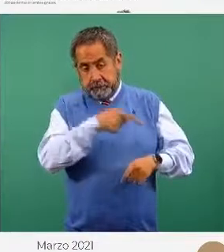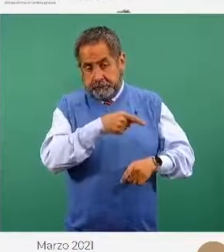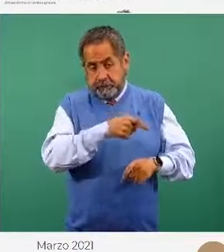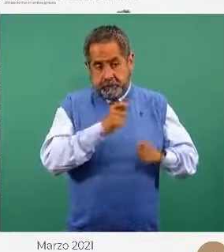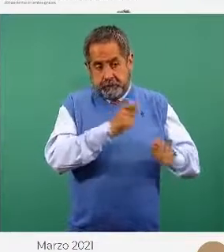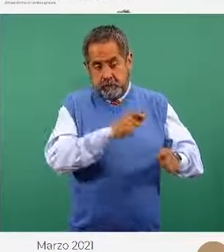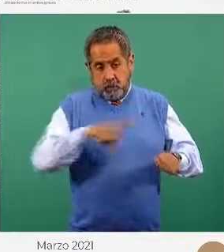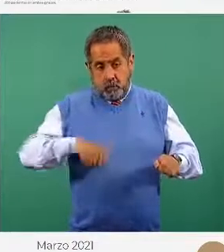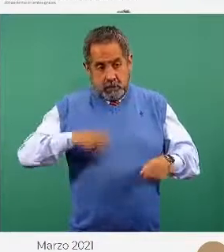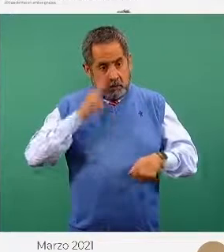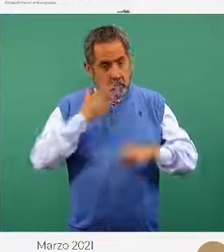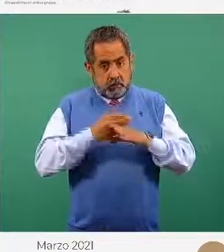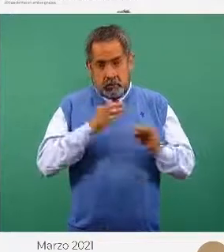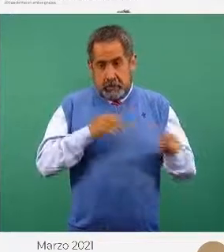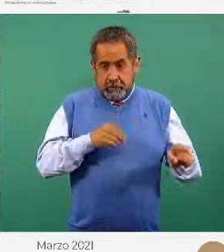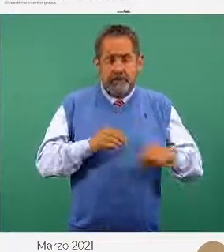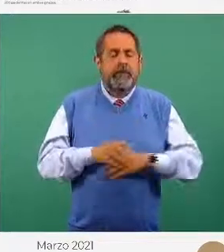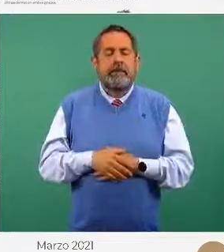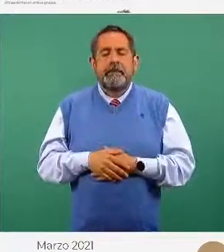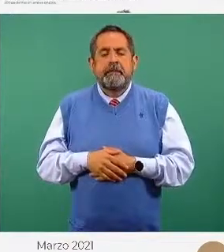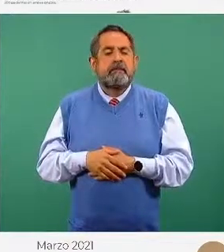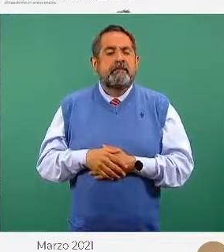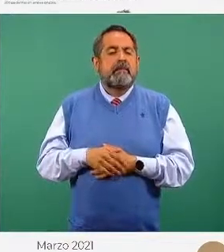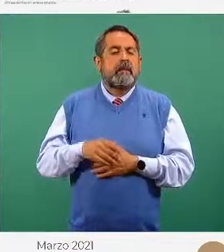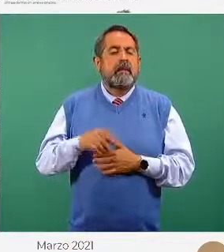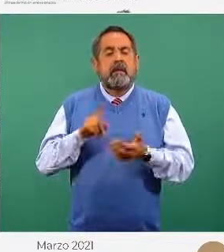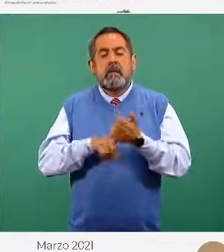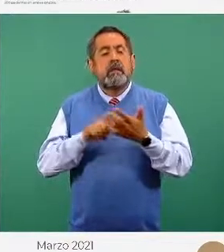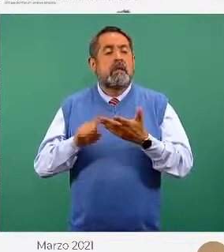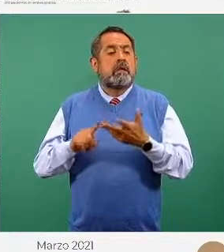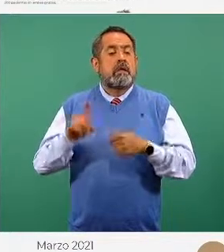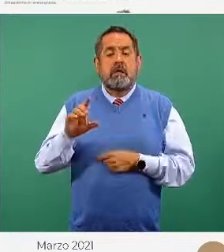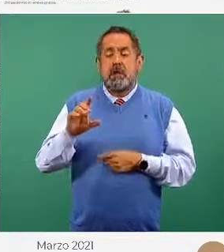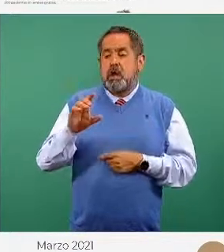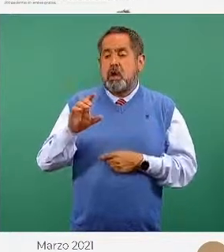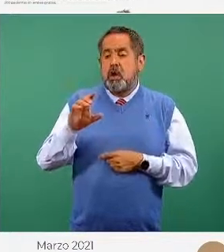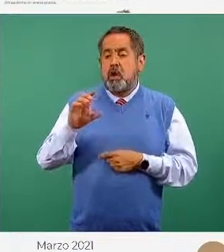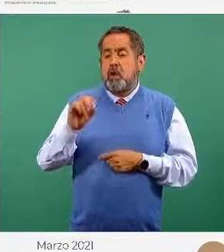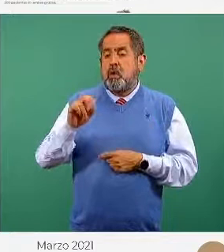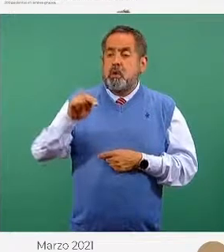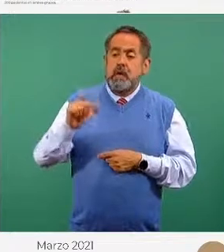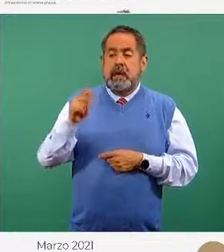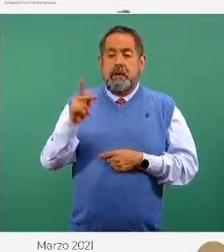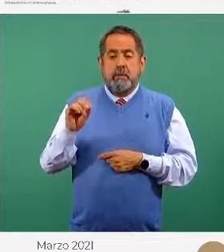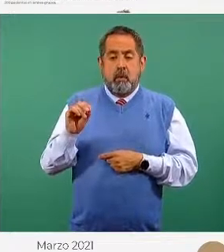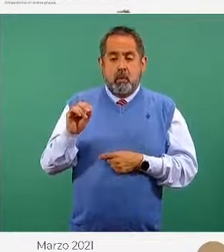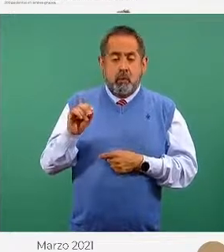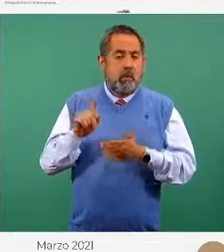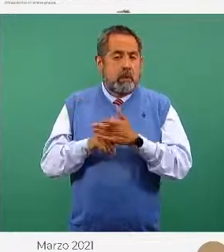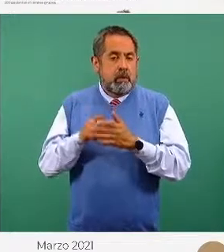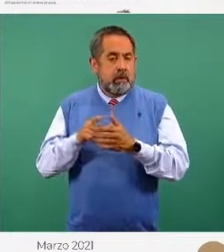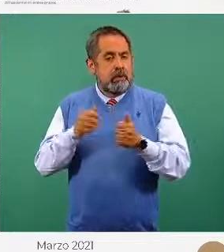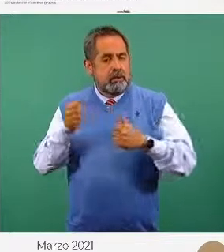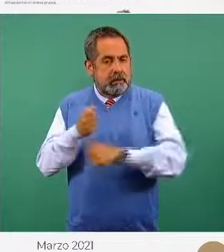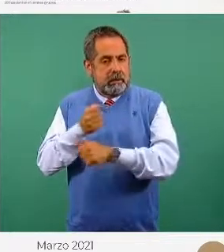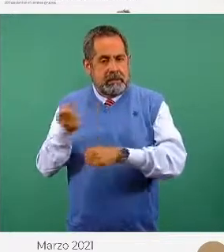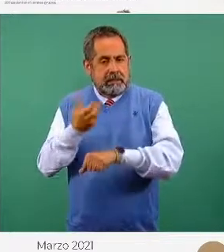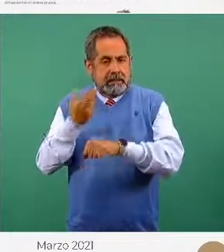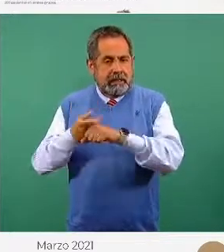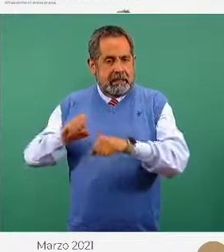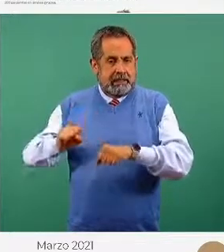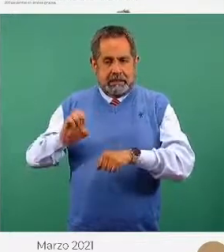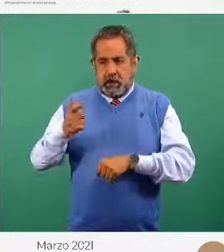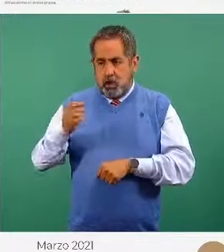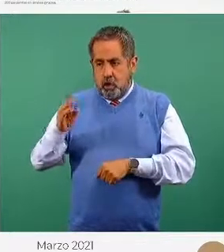gubernamentales y en general estadísticas y demografía, el Consejo Nacional de Población de la Secretaría de Gobernación, el Registro